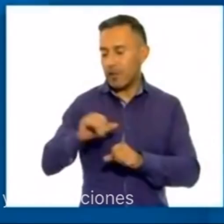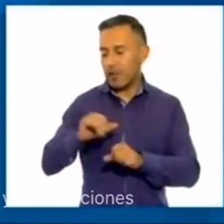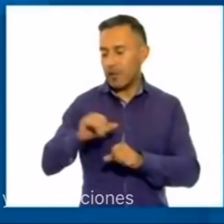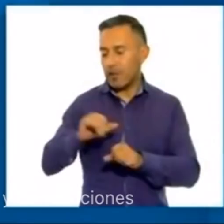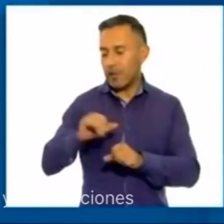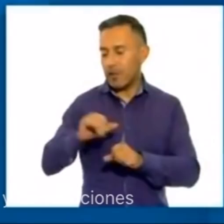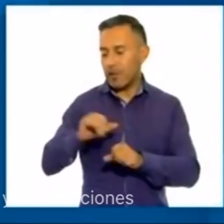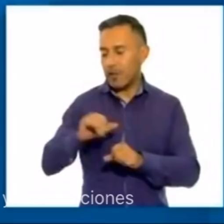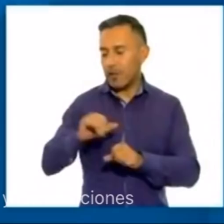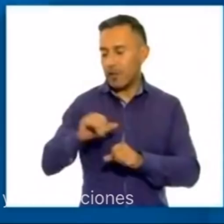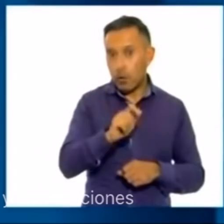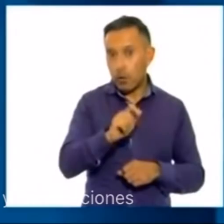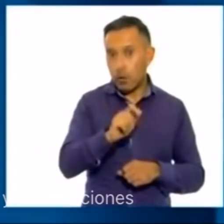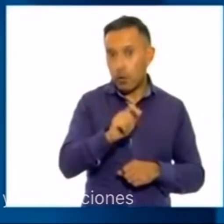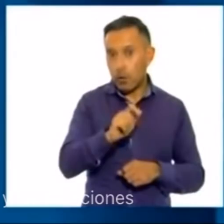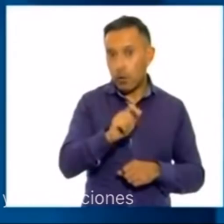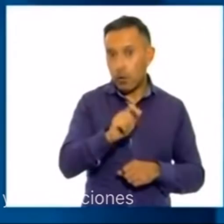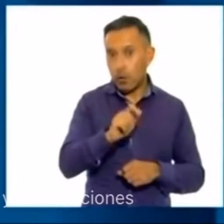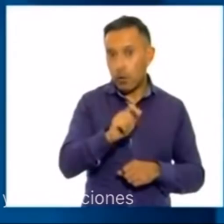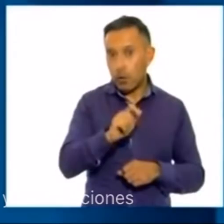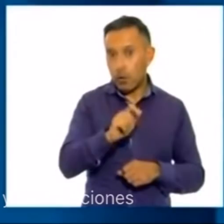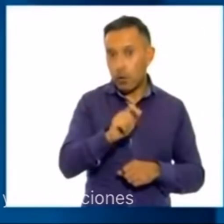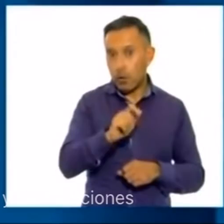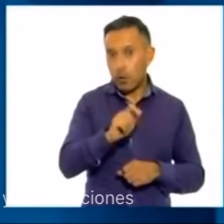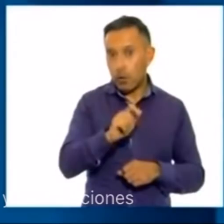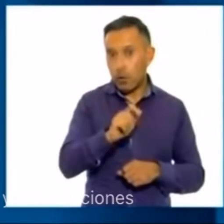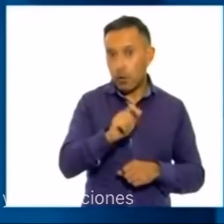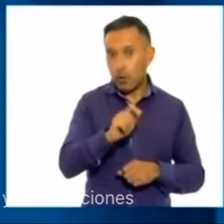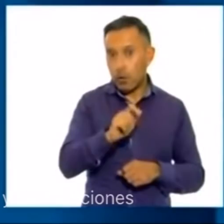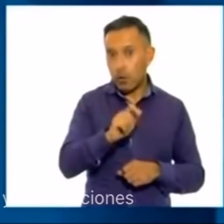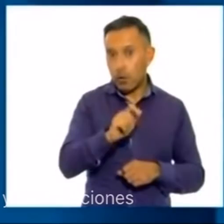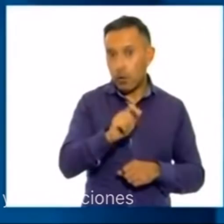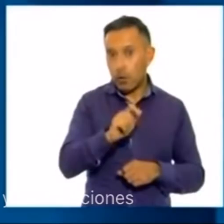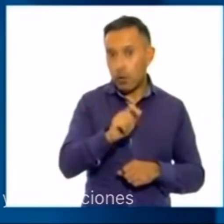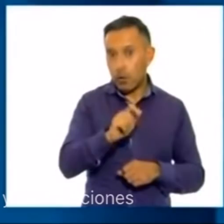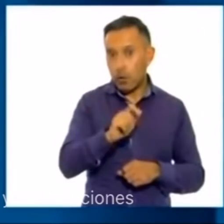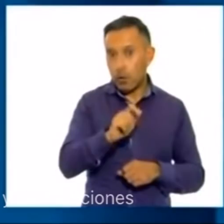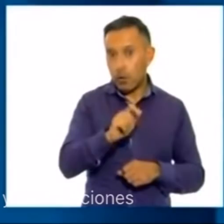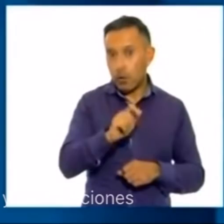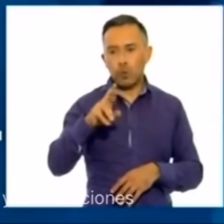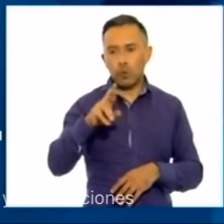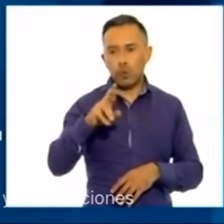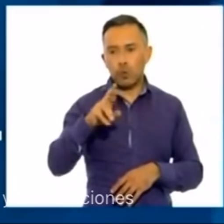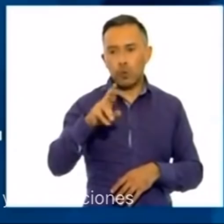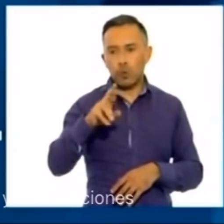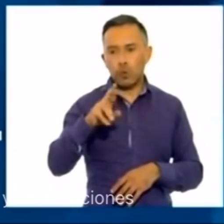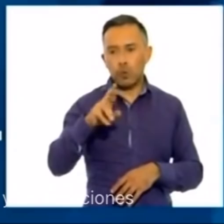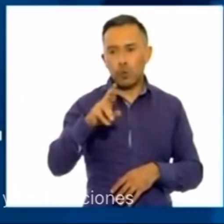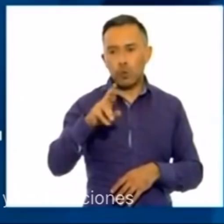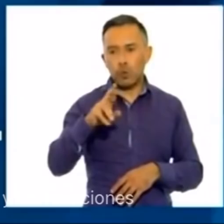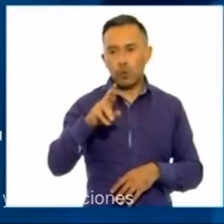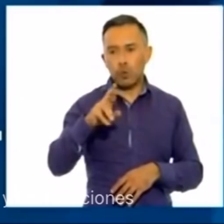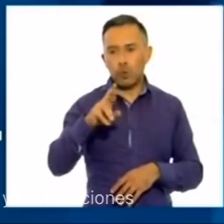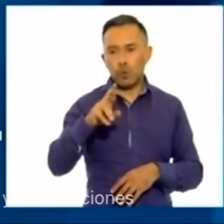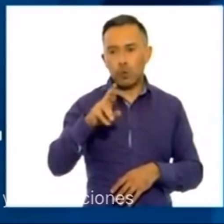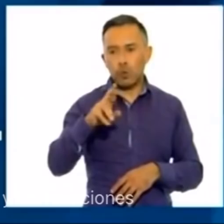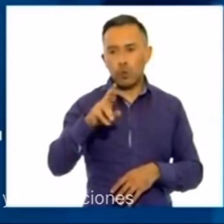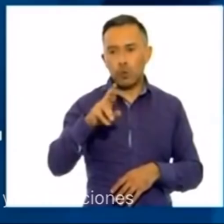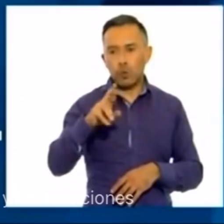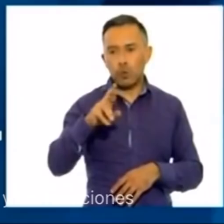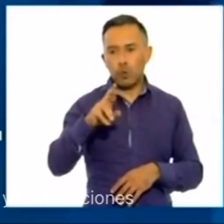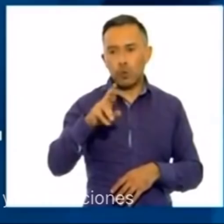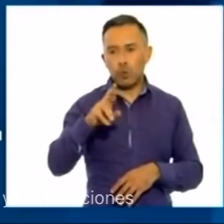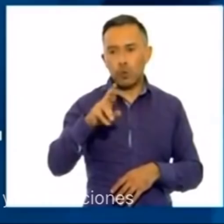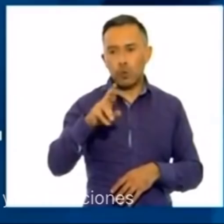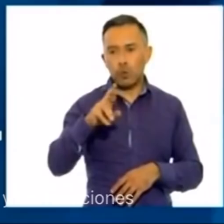copias de sí mismo. Cada vez que el coronavirus entra en una gama de mutaciones, por ejemplo, la letalidad. Los dos textos